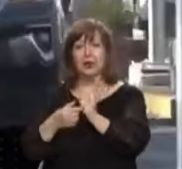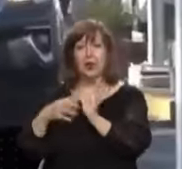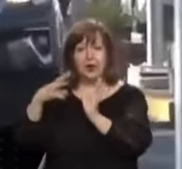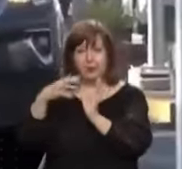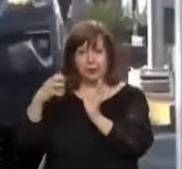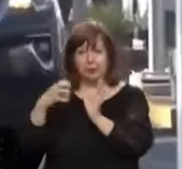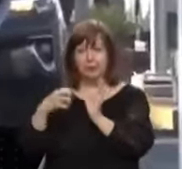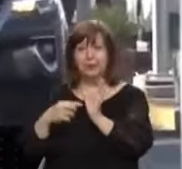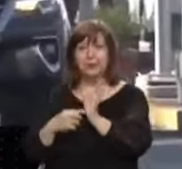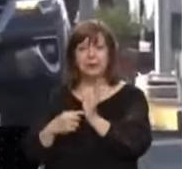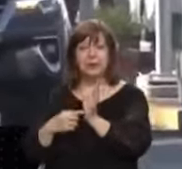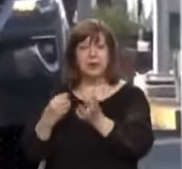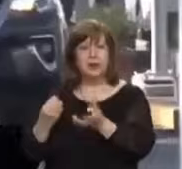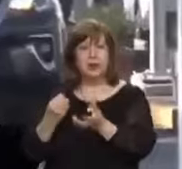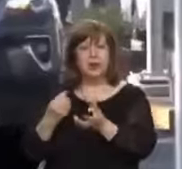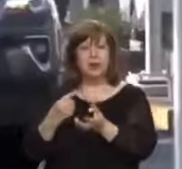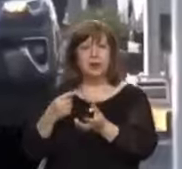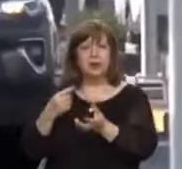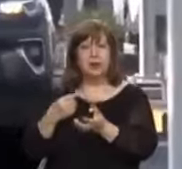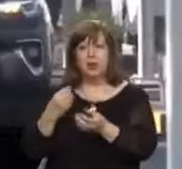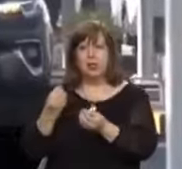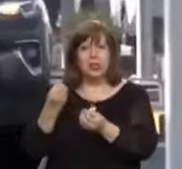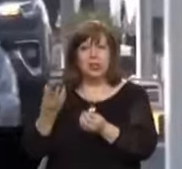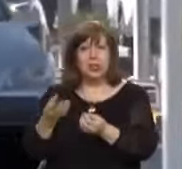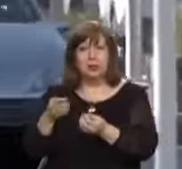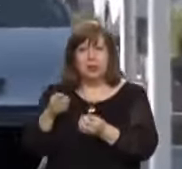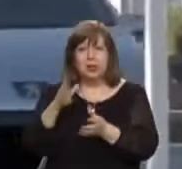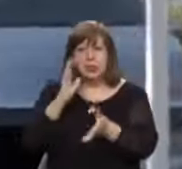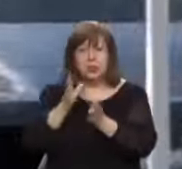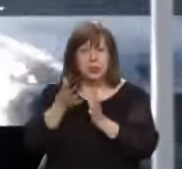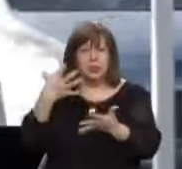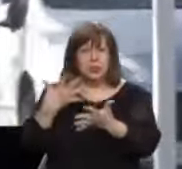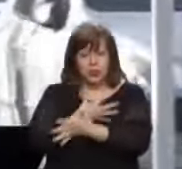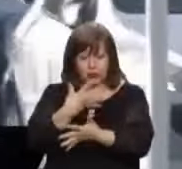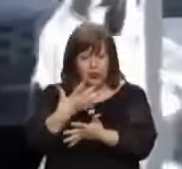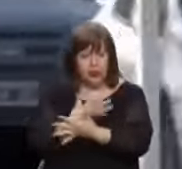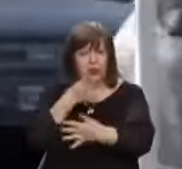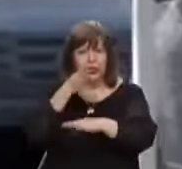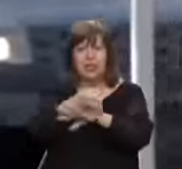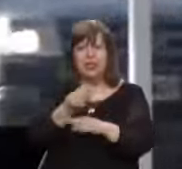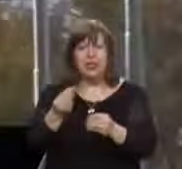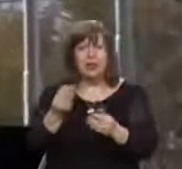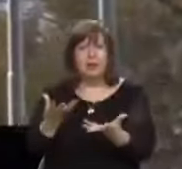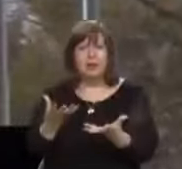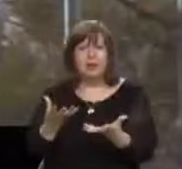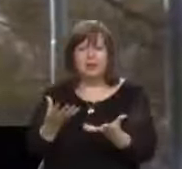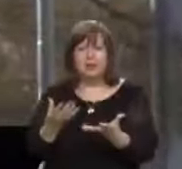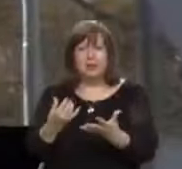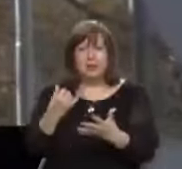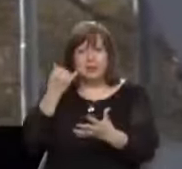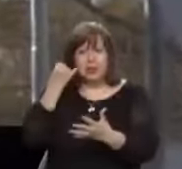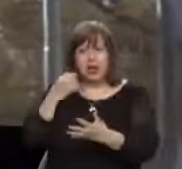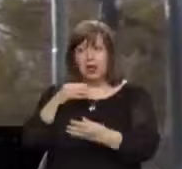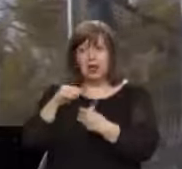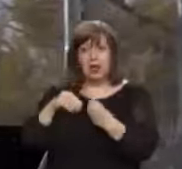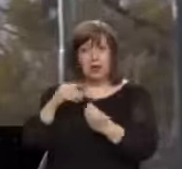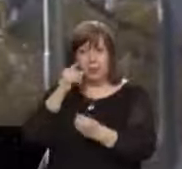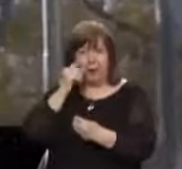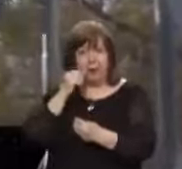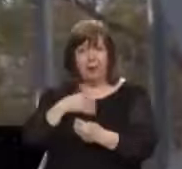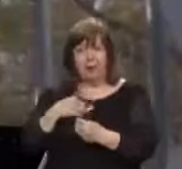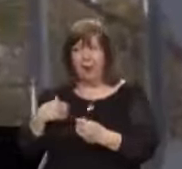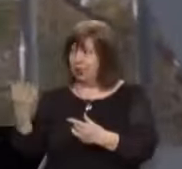Ustedes, nada, imagínense cómo estamos, porque no sabemos qué más han sufrido nuestros hijos dentro de esa institución. Cuando nosotros como padres fuimos a